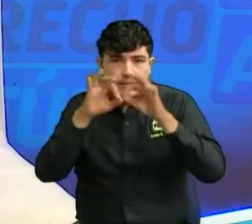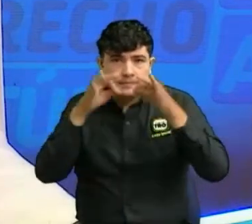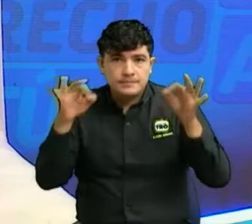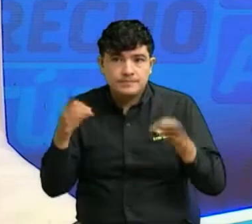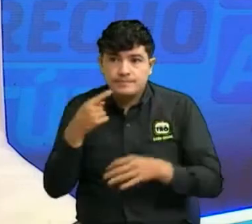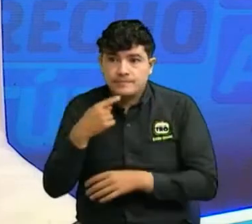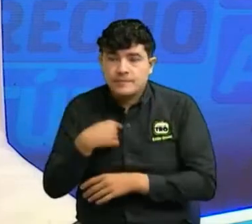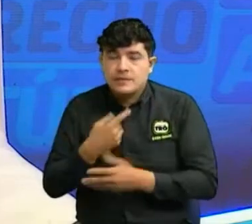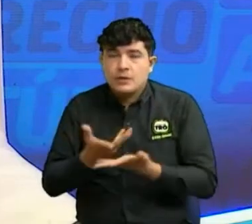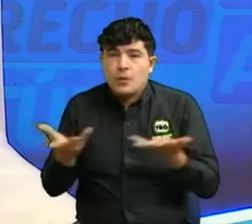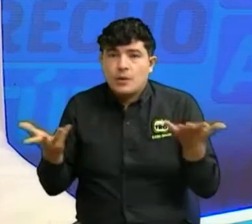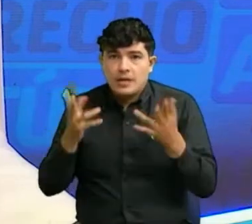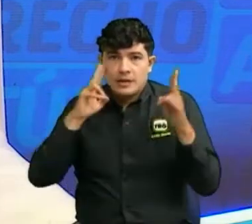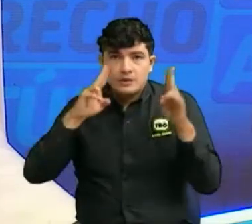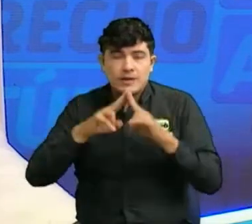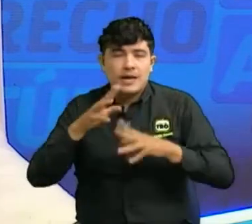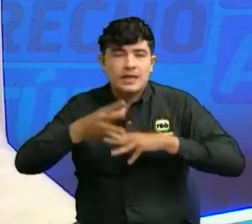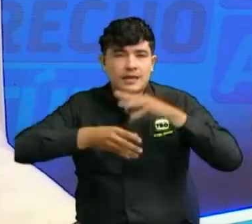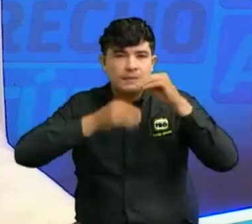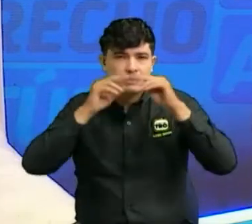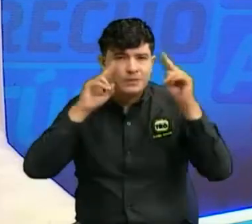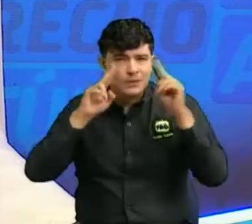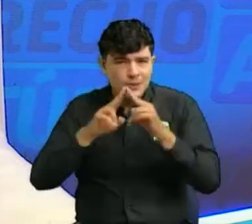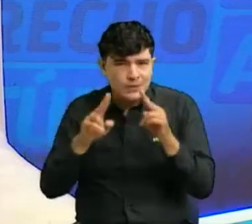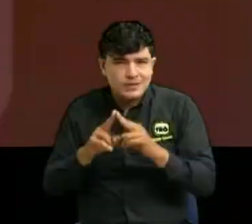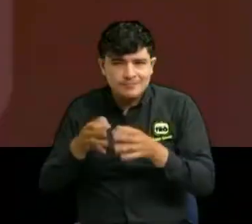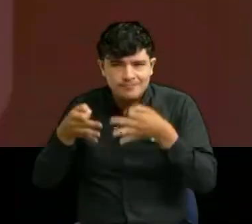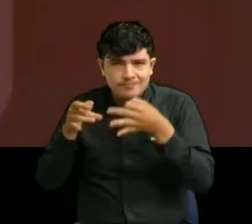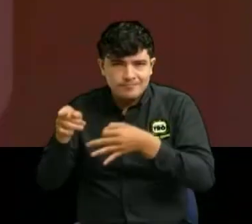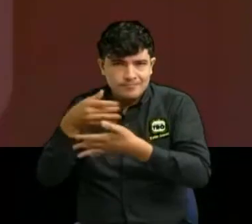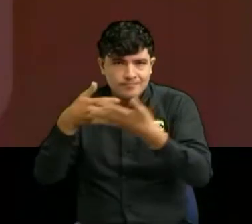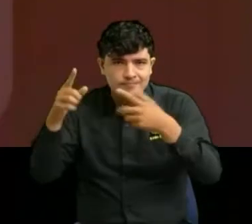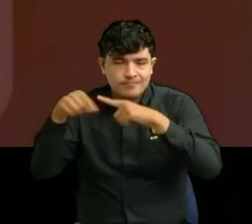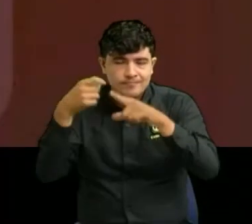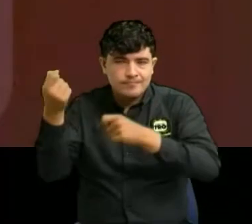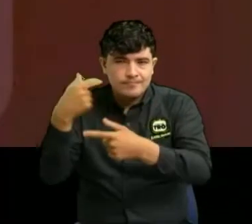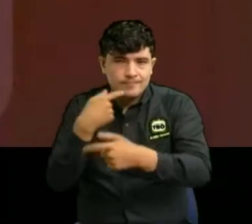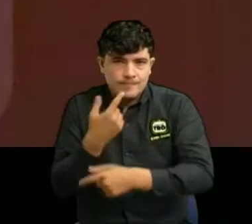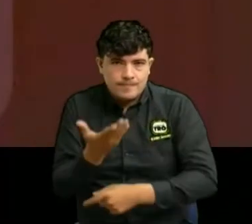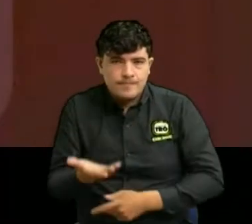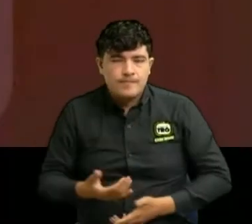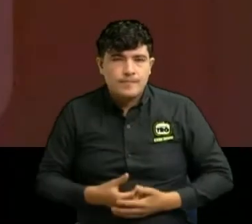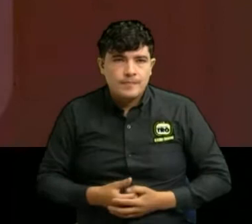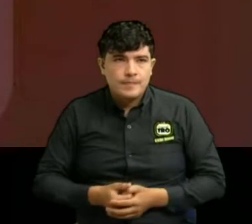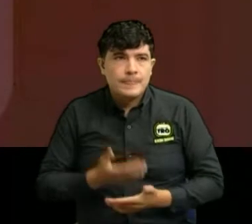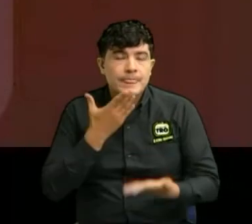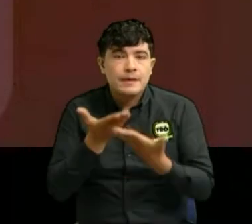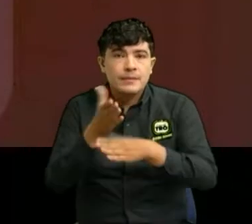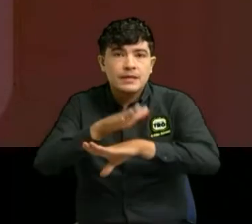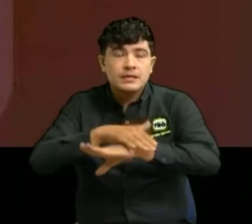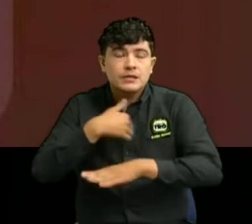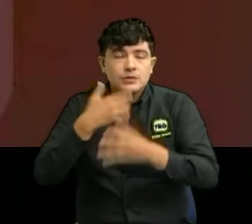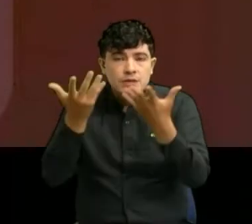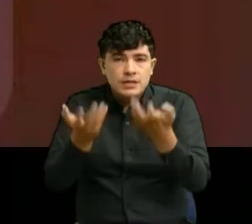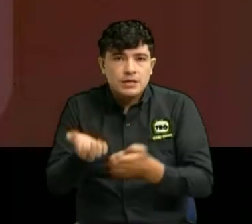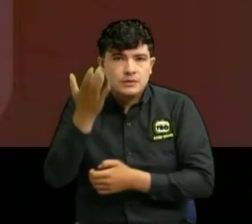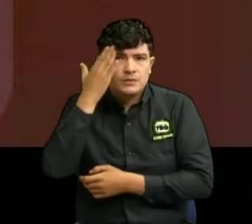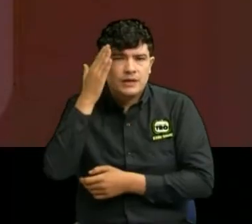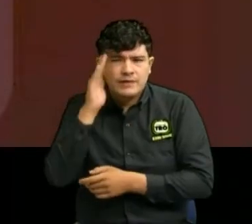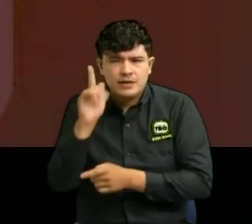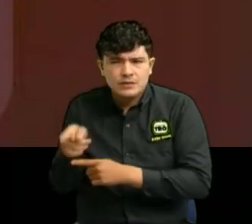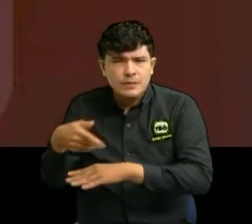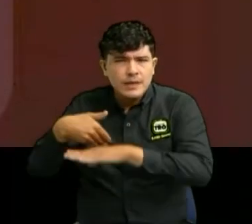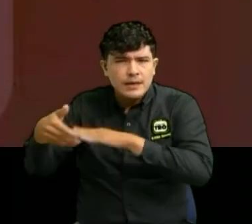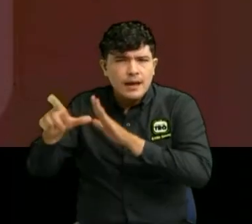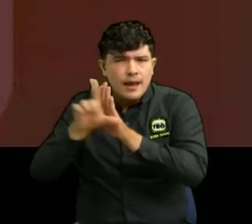desde dónde nos ven. También nos trasladan las preguntas como la siguiente. Y dice así: buenas tardes, quisiera saber qué requisitos exige la